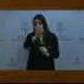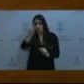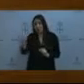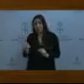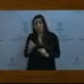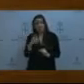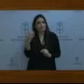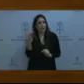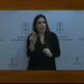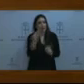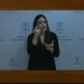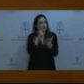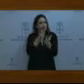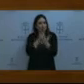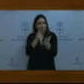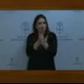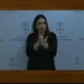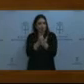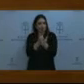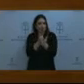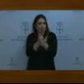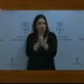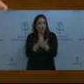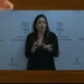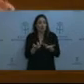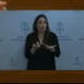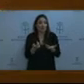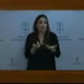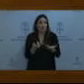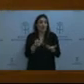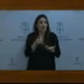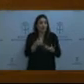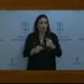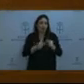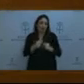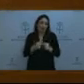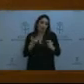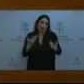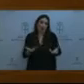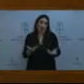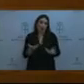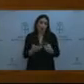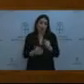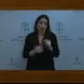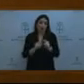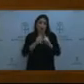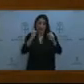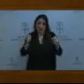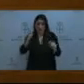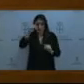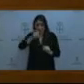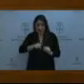verse obligados a hacer frente y todo esto ha hecho que en el ejercicio que ahora va a empezar,